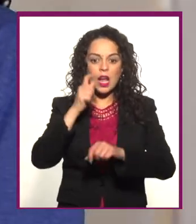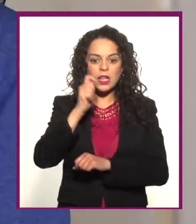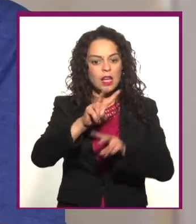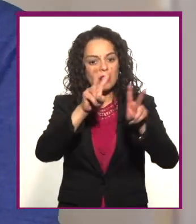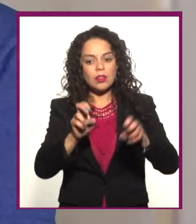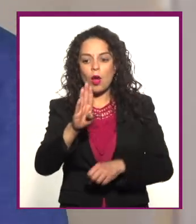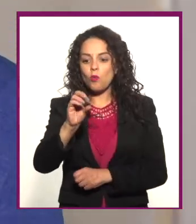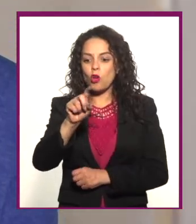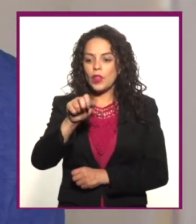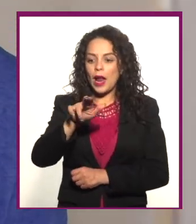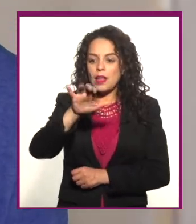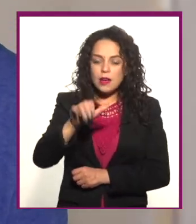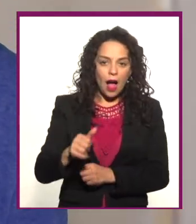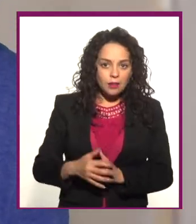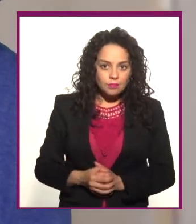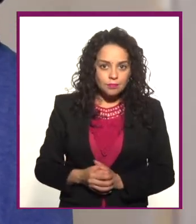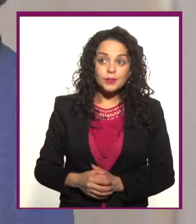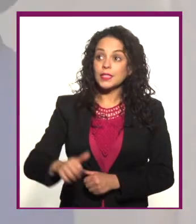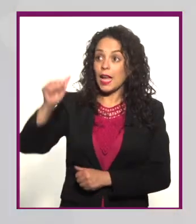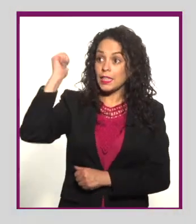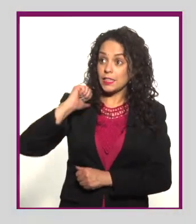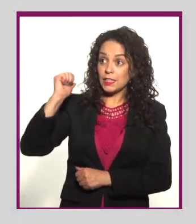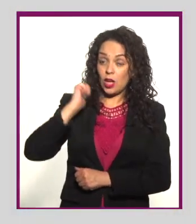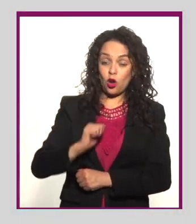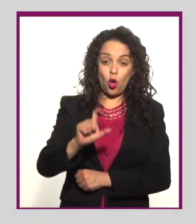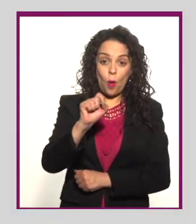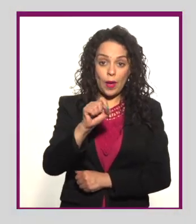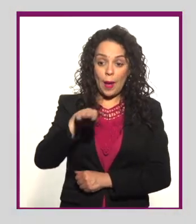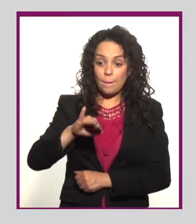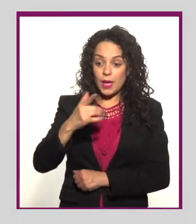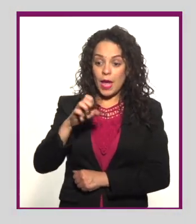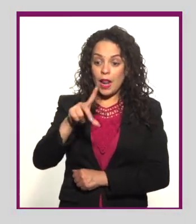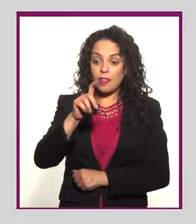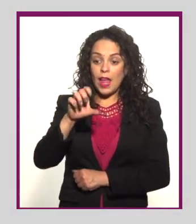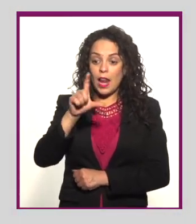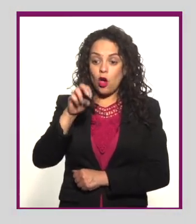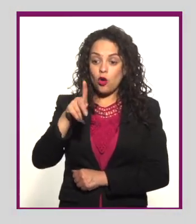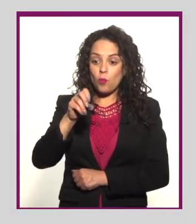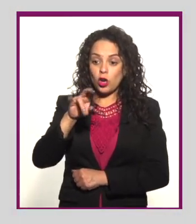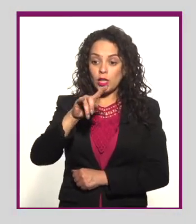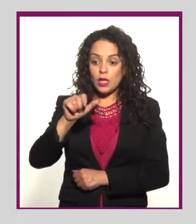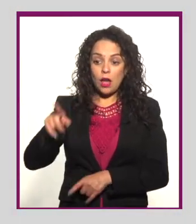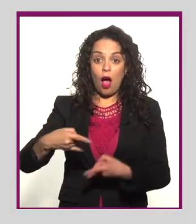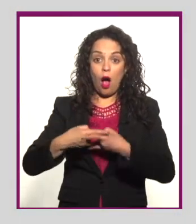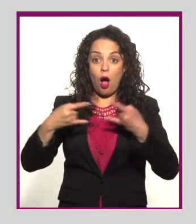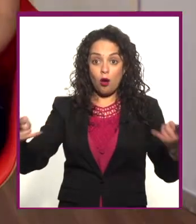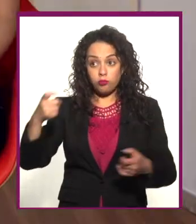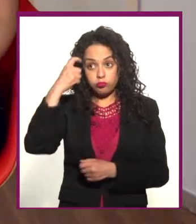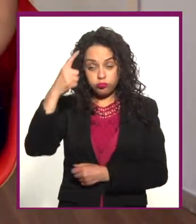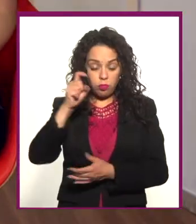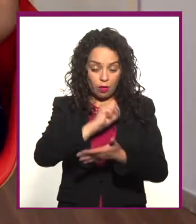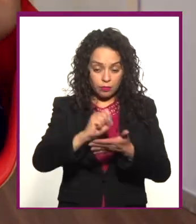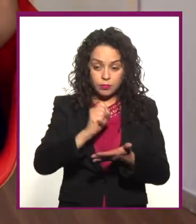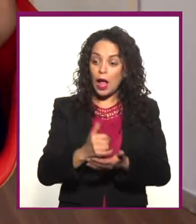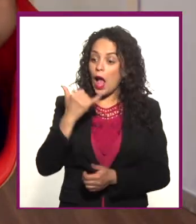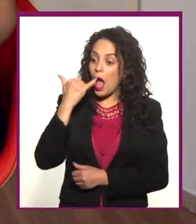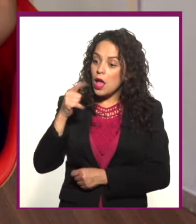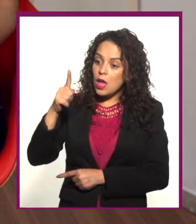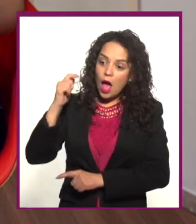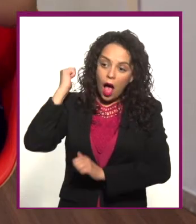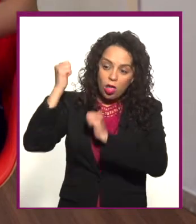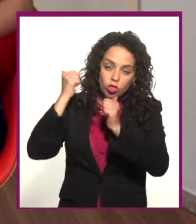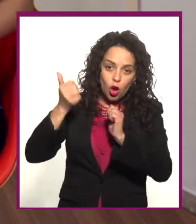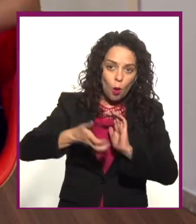en áreas como la botánica. Más hacia el siglo XX, Miguel León Portilla, Historiador y